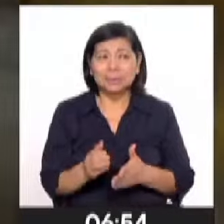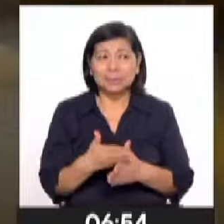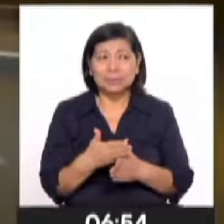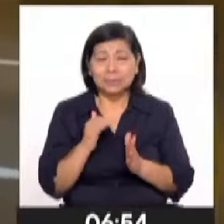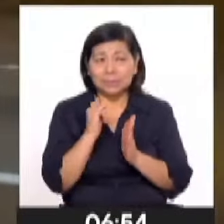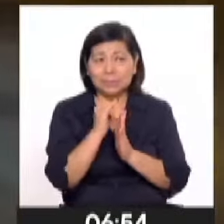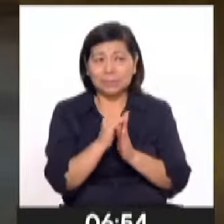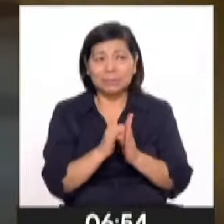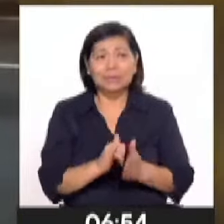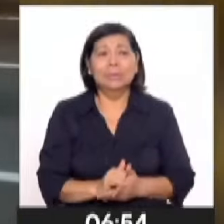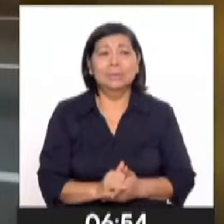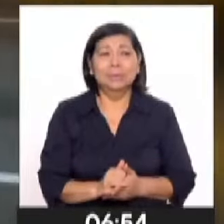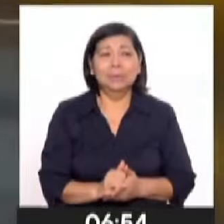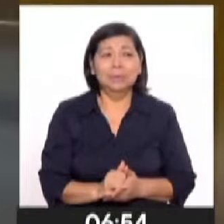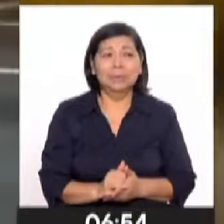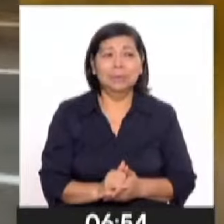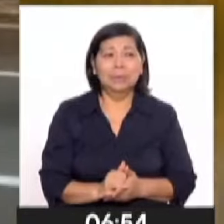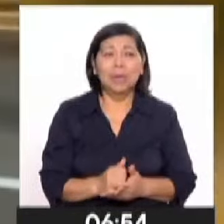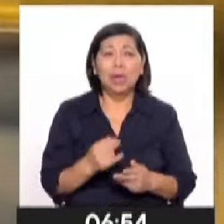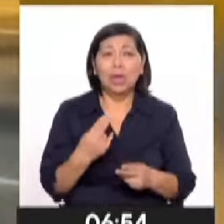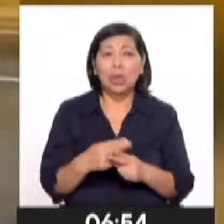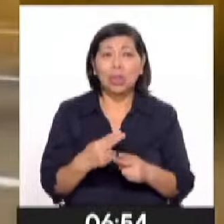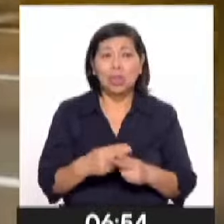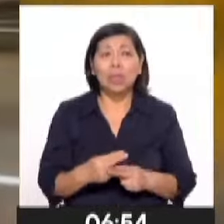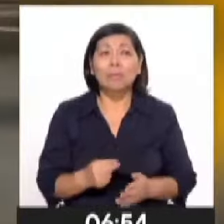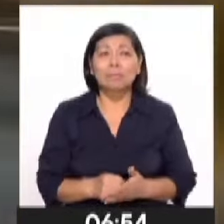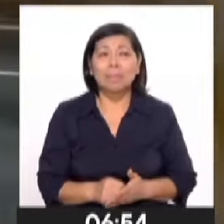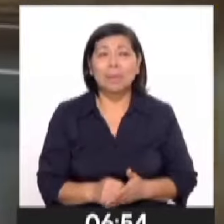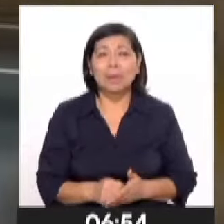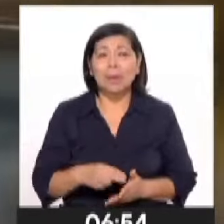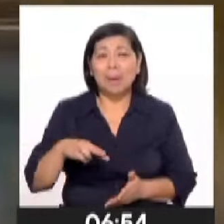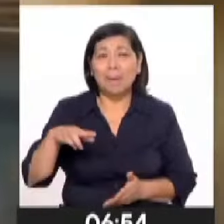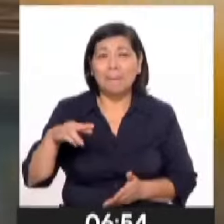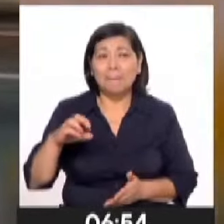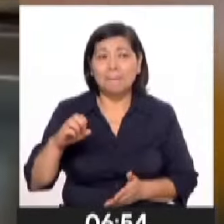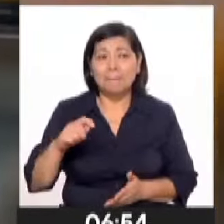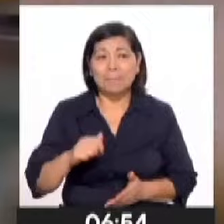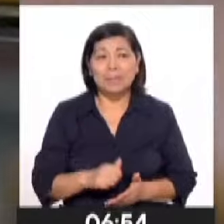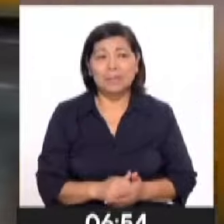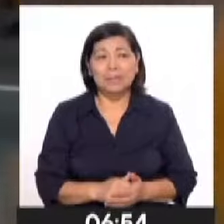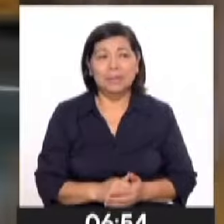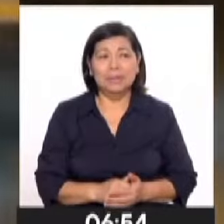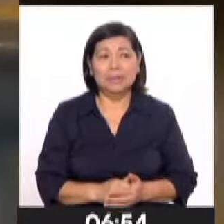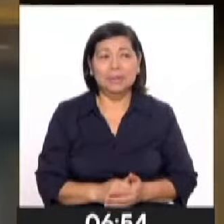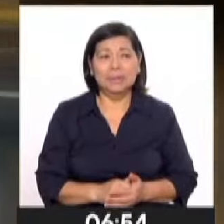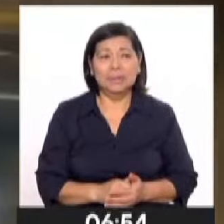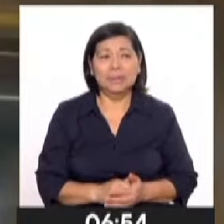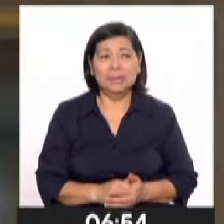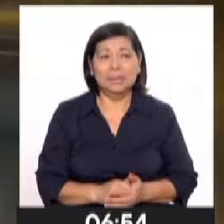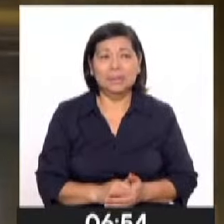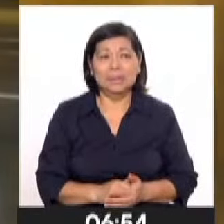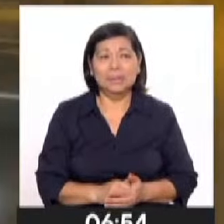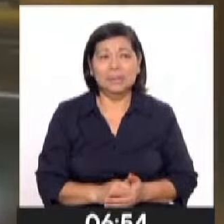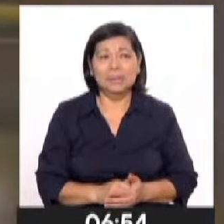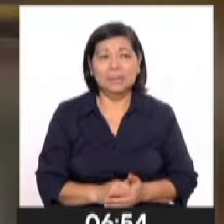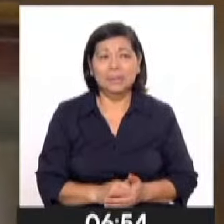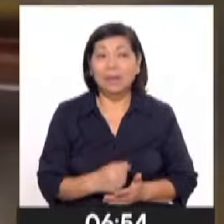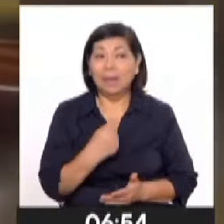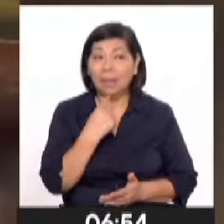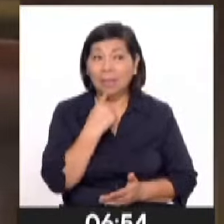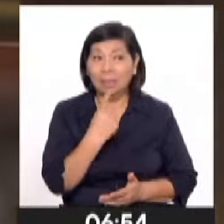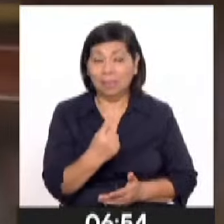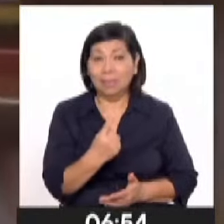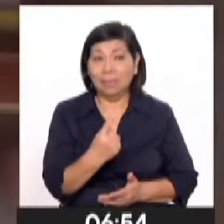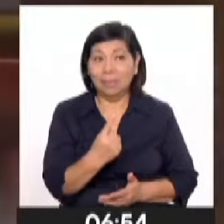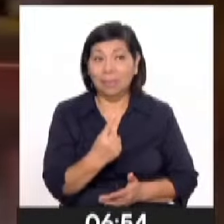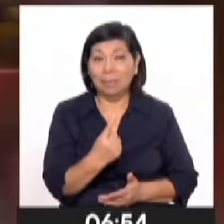la grabación responde al nombre de Misa Oficil. En los comentarios,